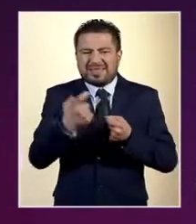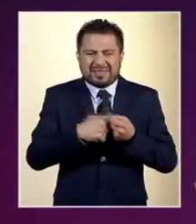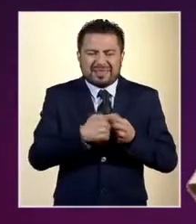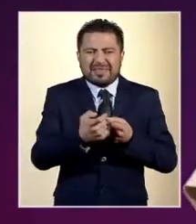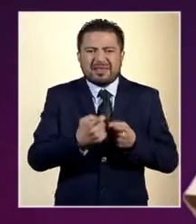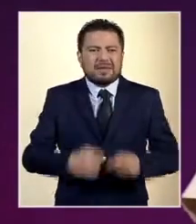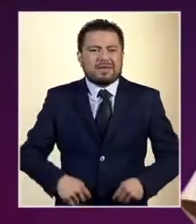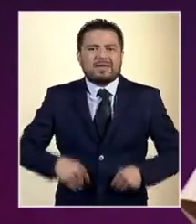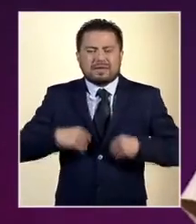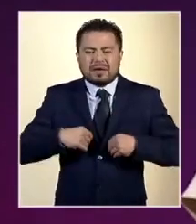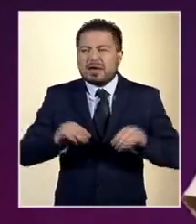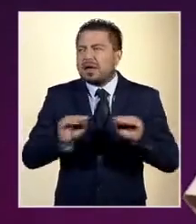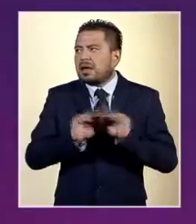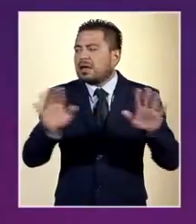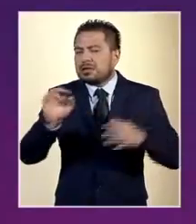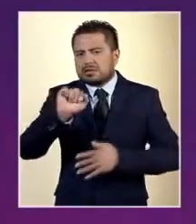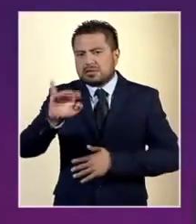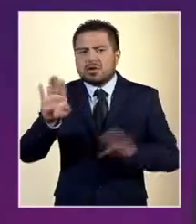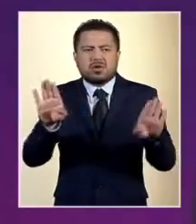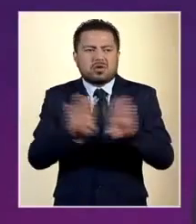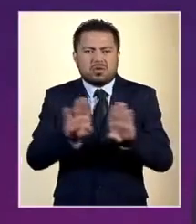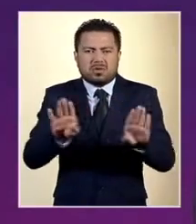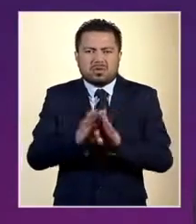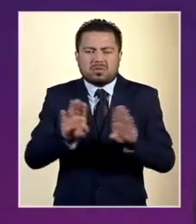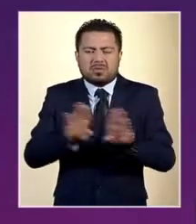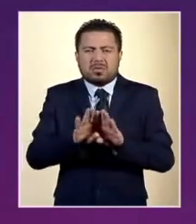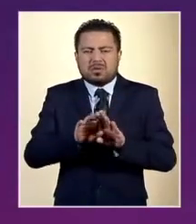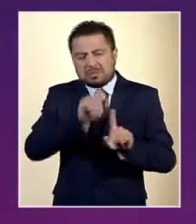excluyentes de vida. Claro. Sí, como